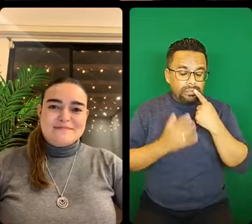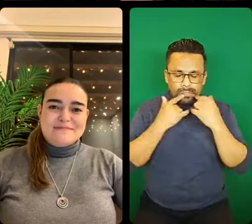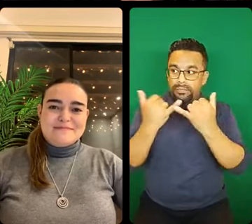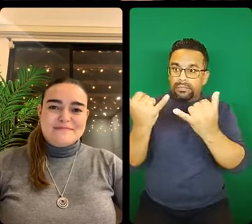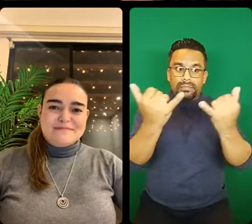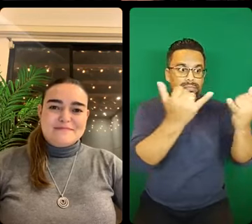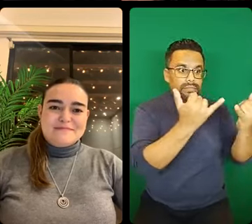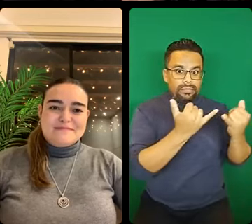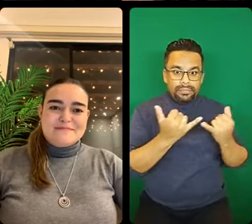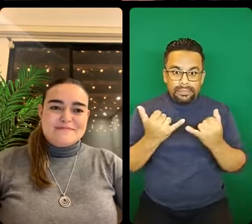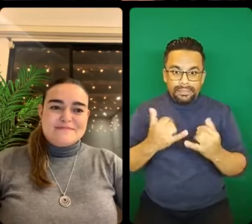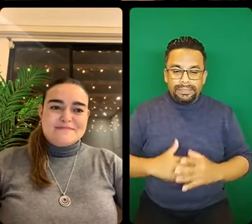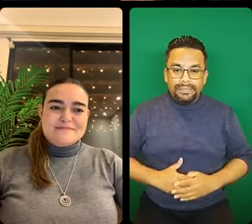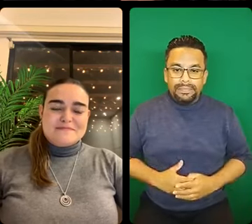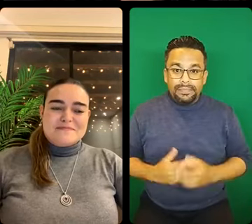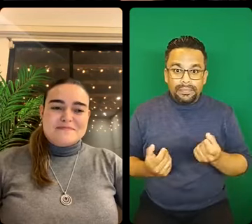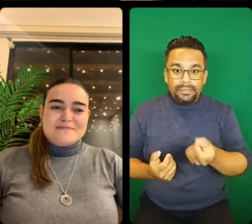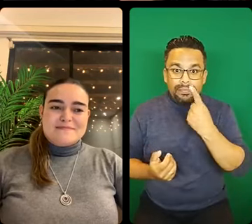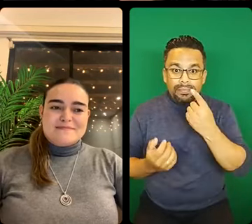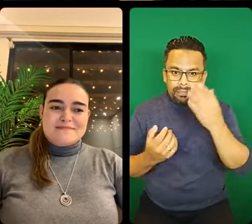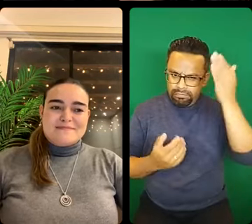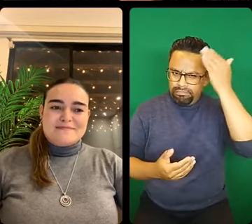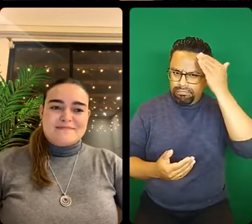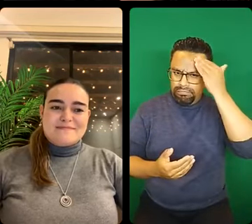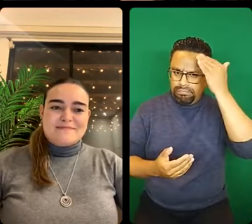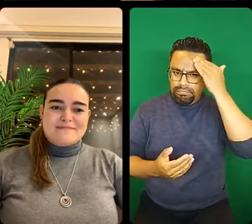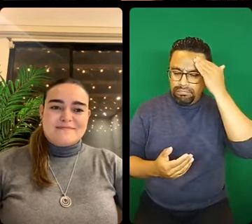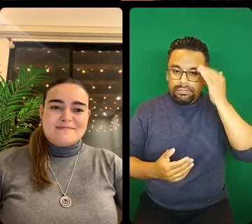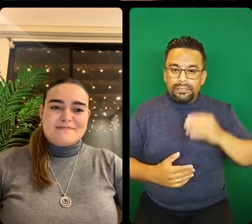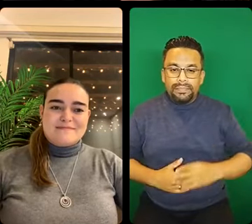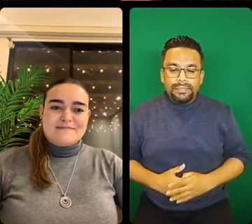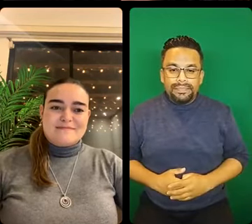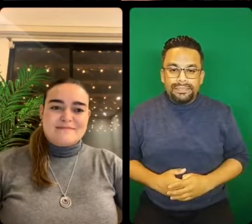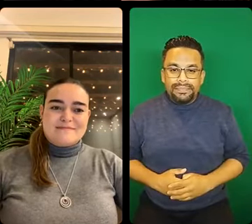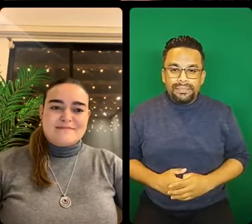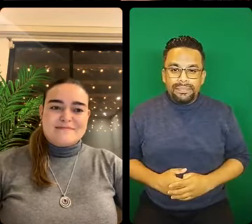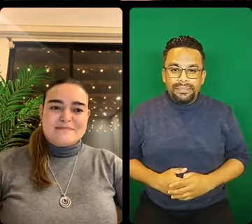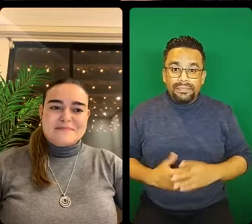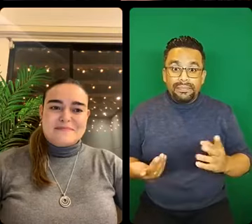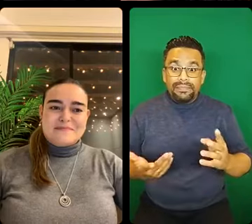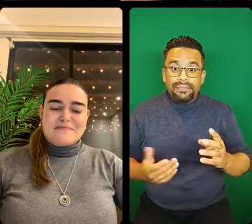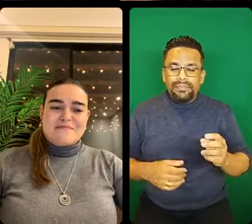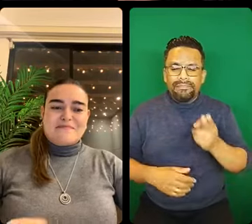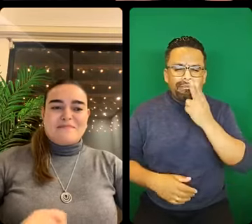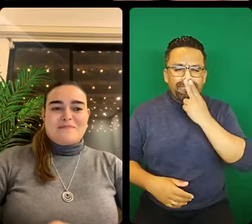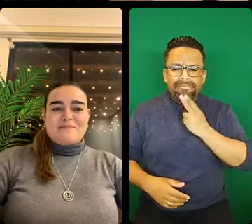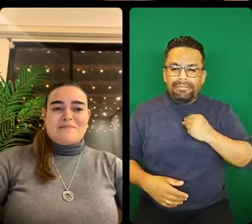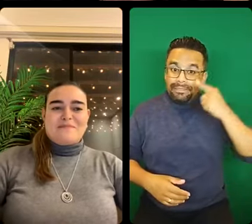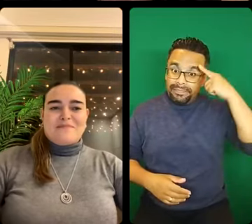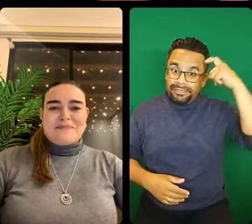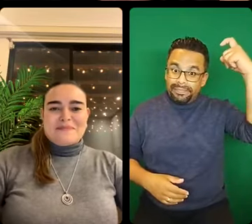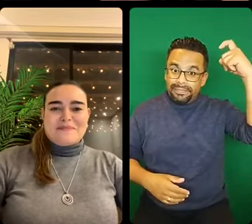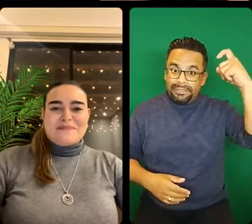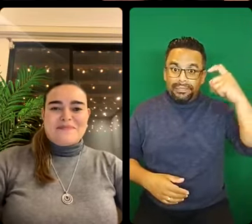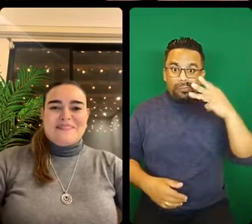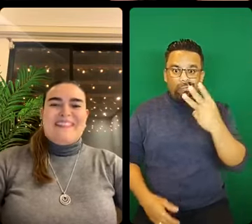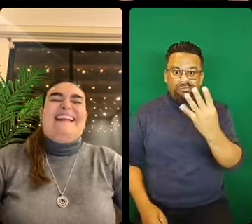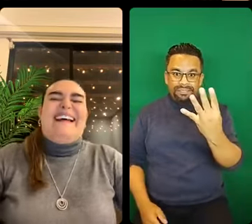Lara, Dosis de Sabiduría, Alexander Junior Ryder y Dulce Sueño, Simón Rey. Ahí van